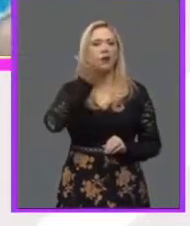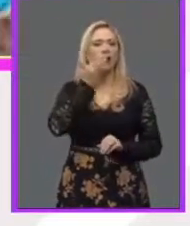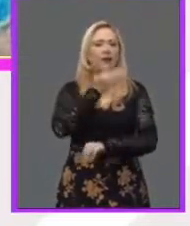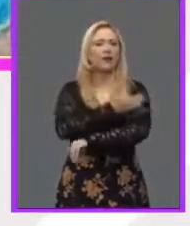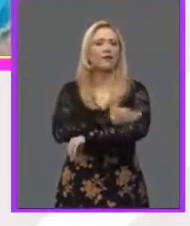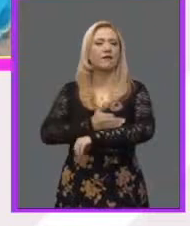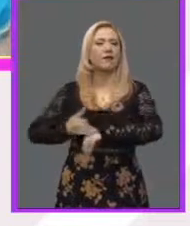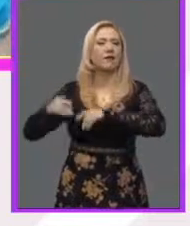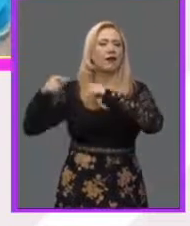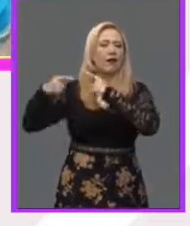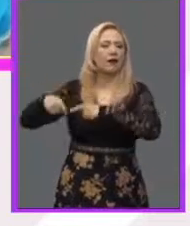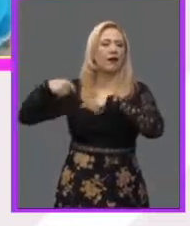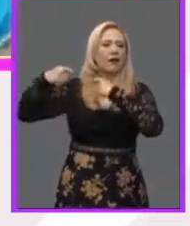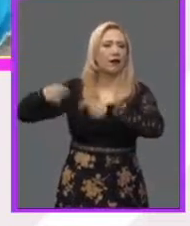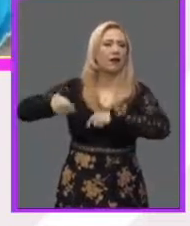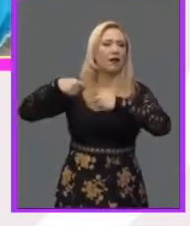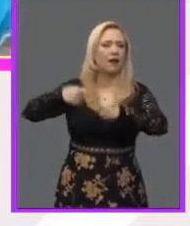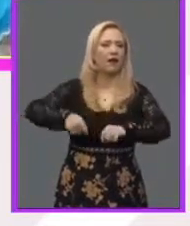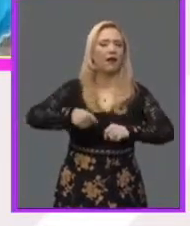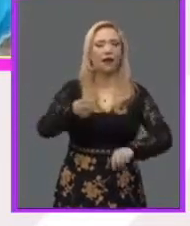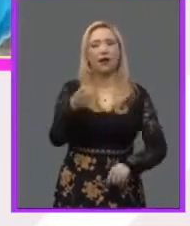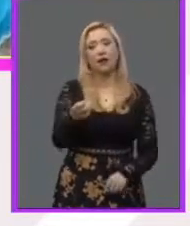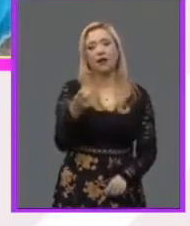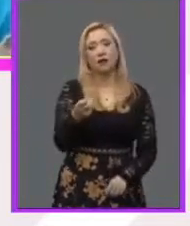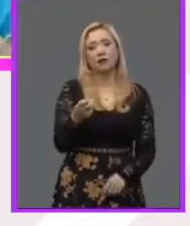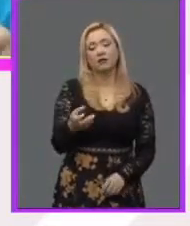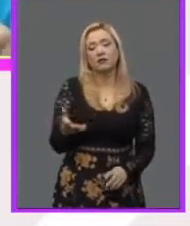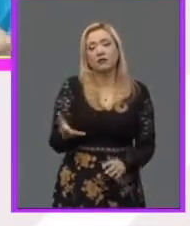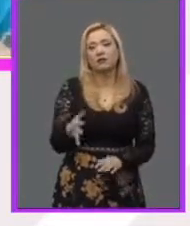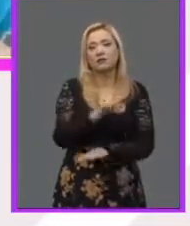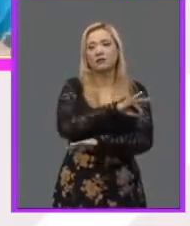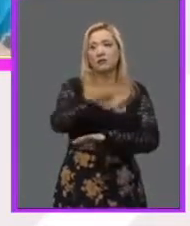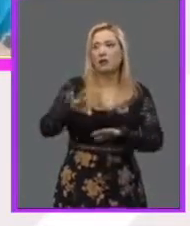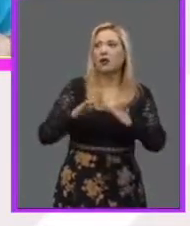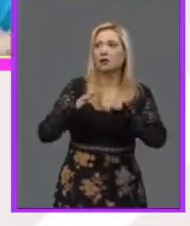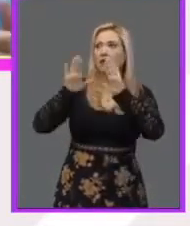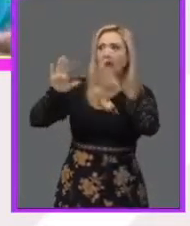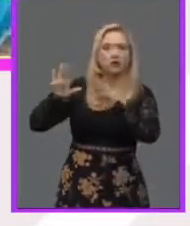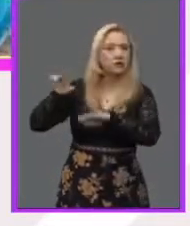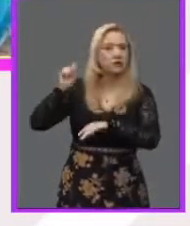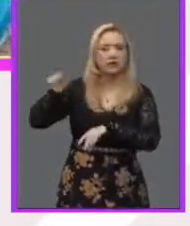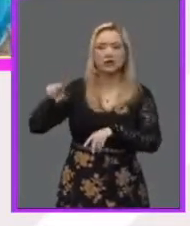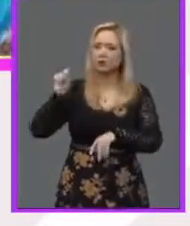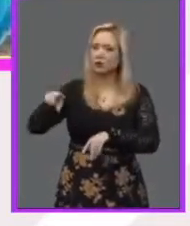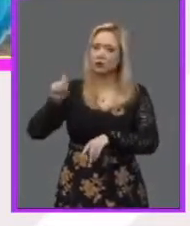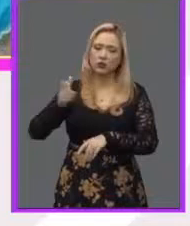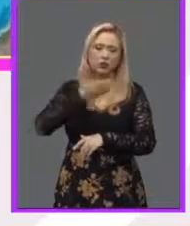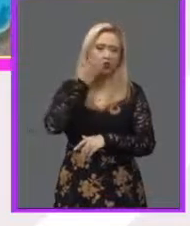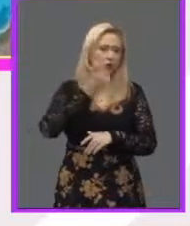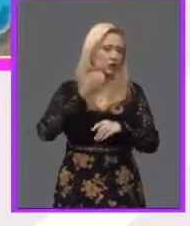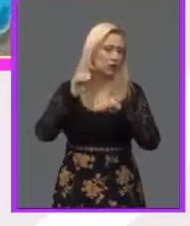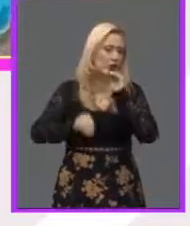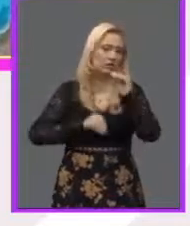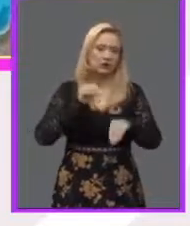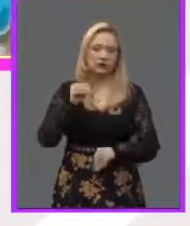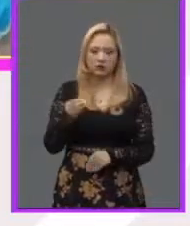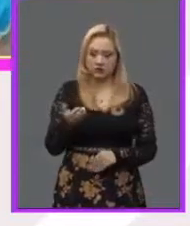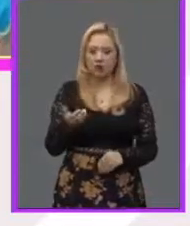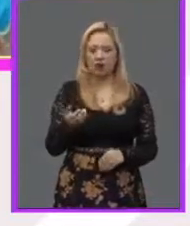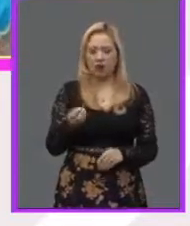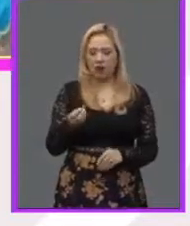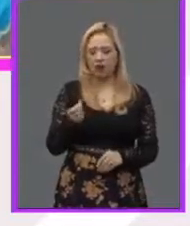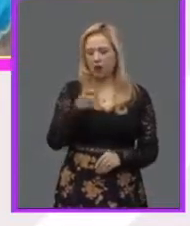tradicional, ligada a la familia tradicional, y que por lo tanto es un modelo incluso arquitectónico que hay que seguir, ¿no? Entonces vemos, no